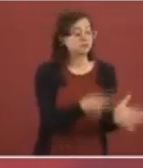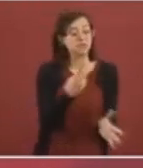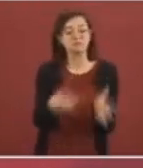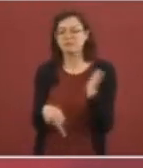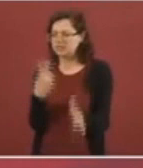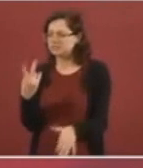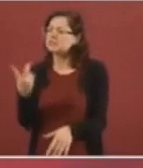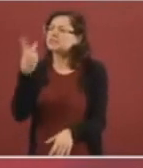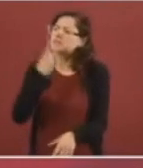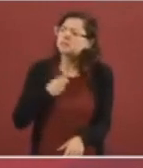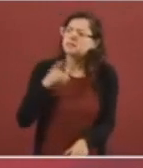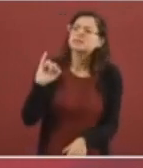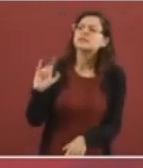digan